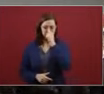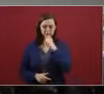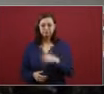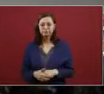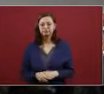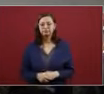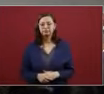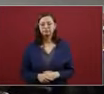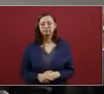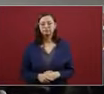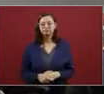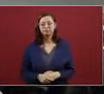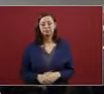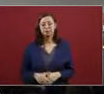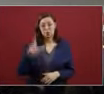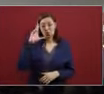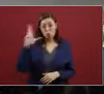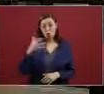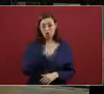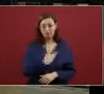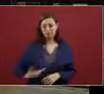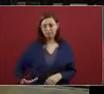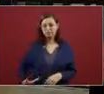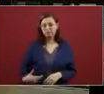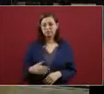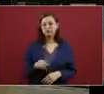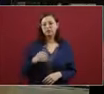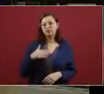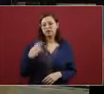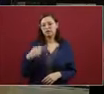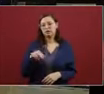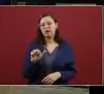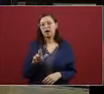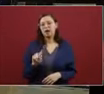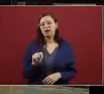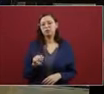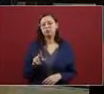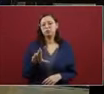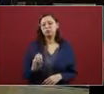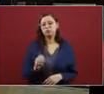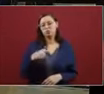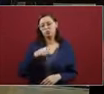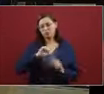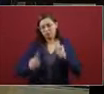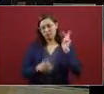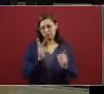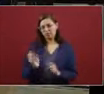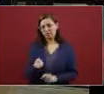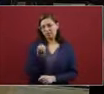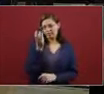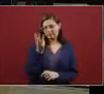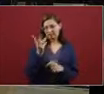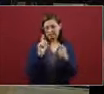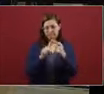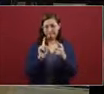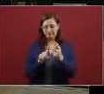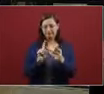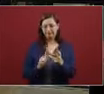Gracias, señor presidente. Arturo Páramo, del Grupo Imagen, Excelsior. Tres preguntas rapidísimas de cosas que sucedieron ayer, reportamos